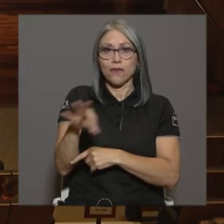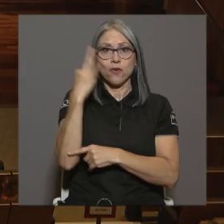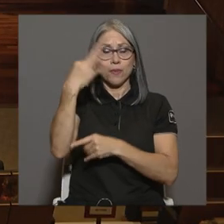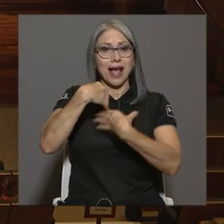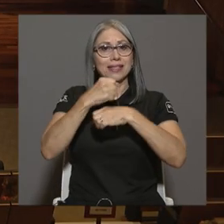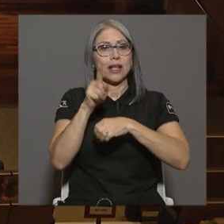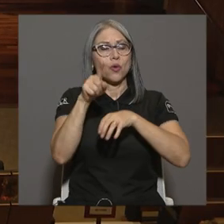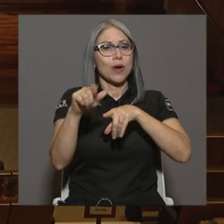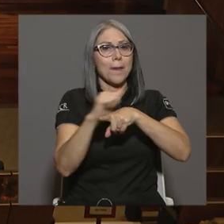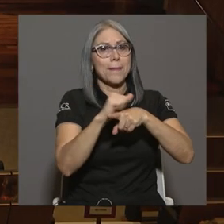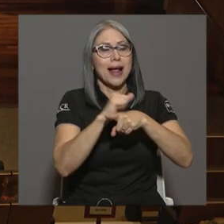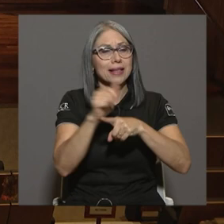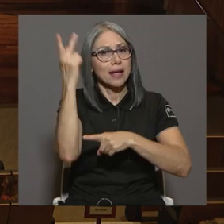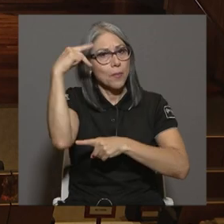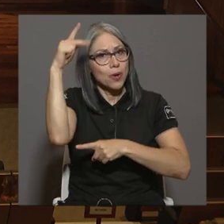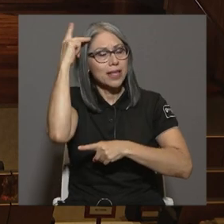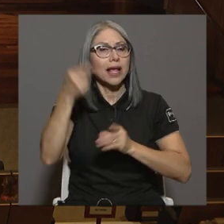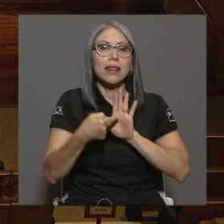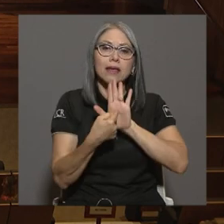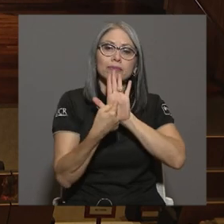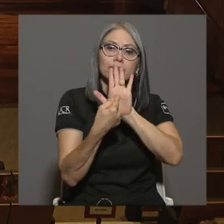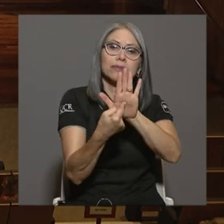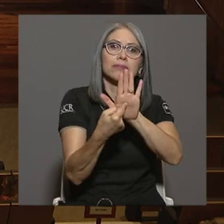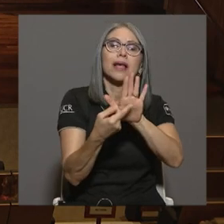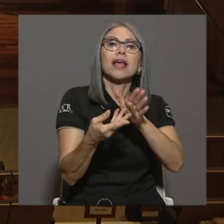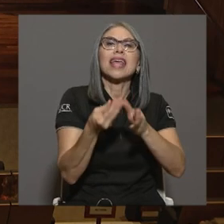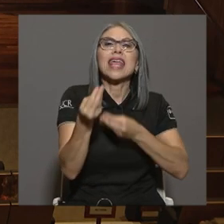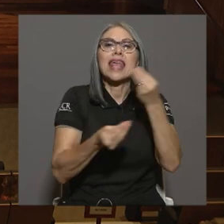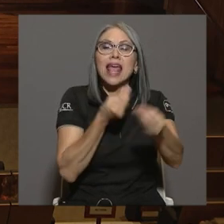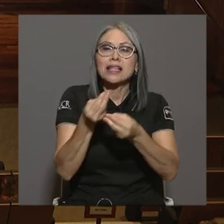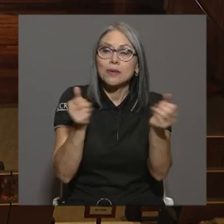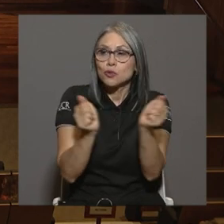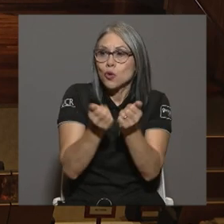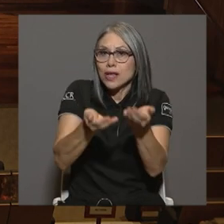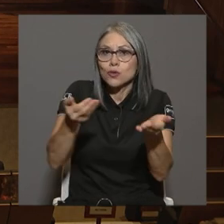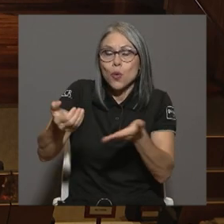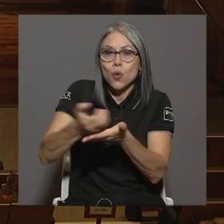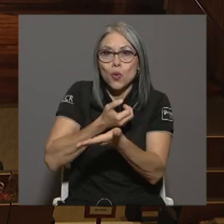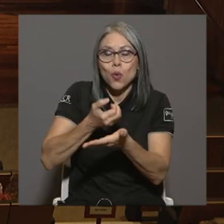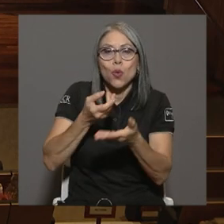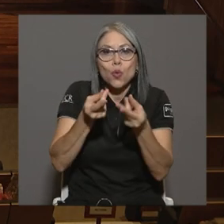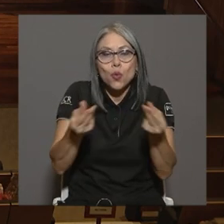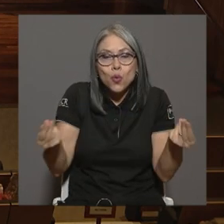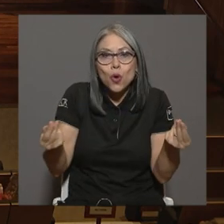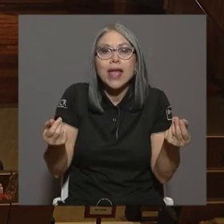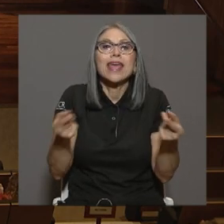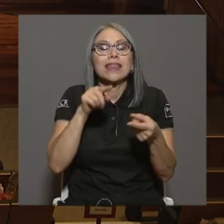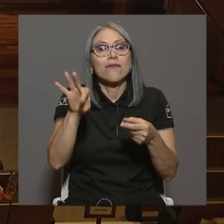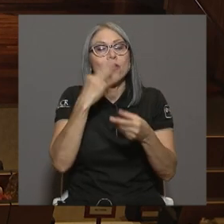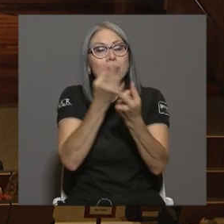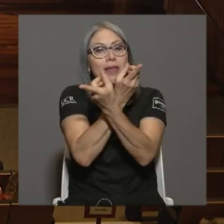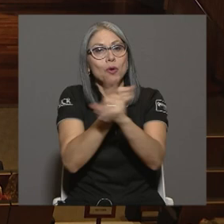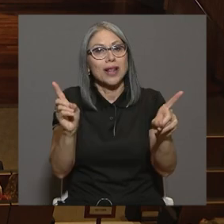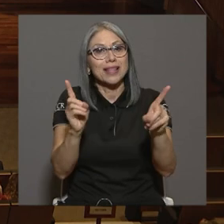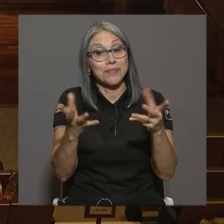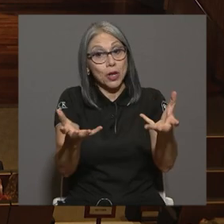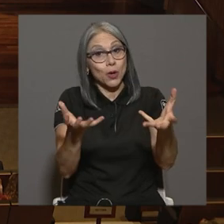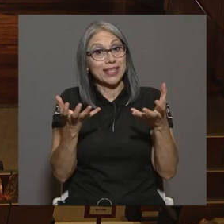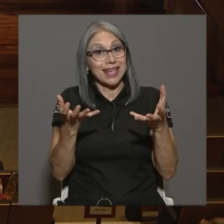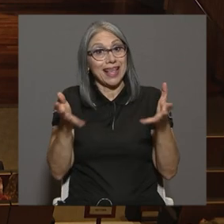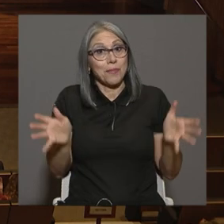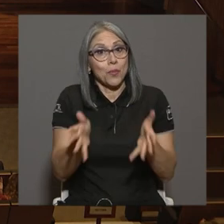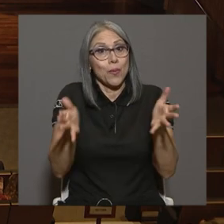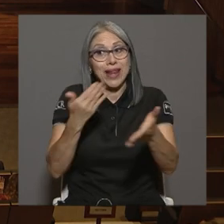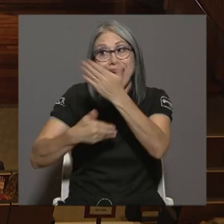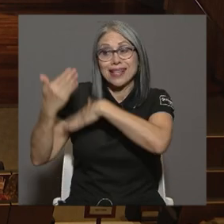práctica política de rendición de cuentas y control democrático. En este sentido, lo que se desea promover desde hace más de 20